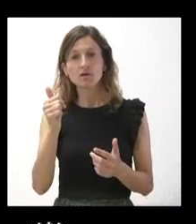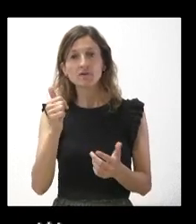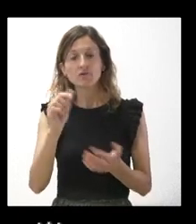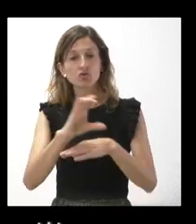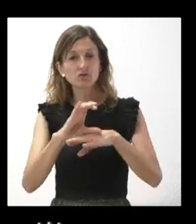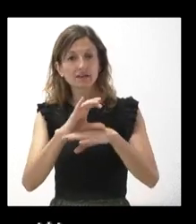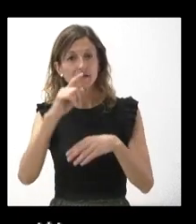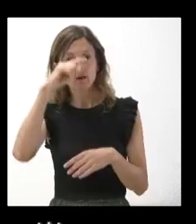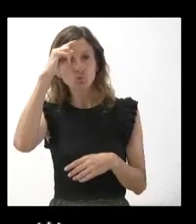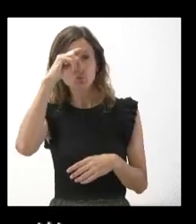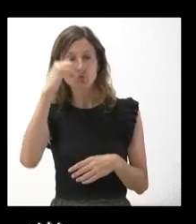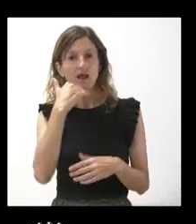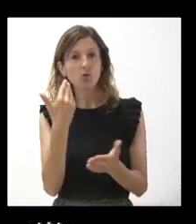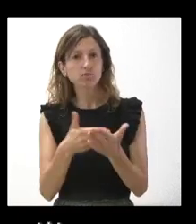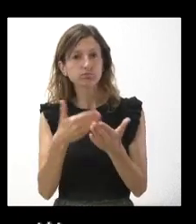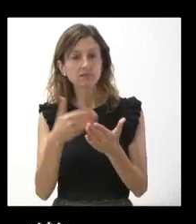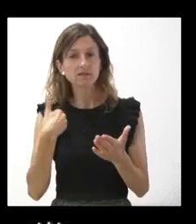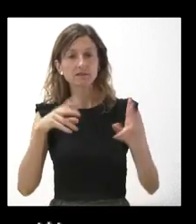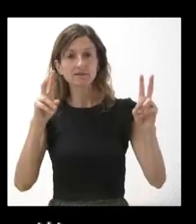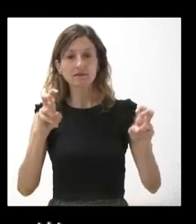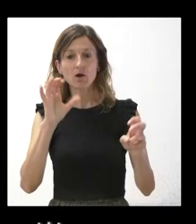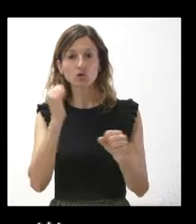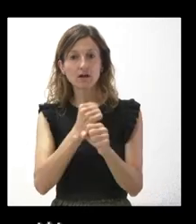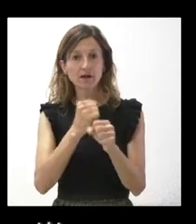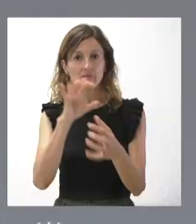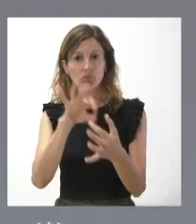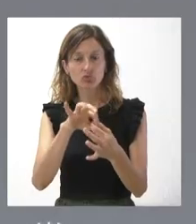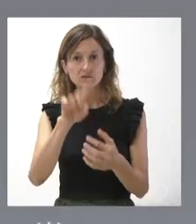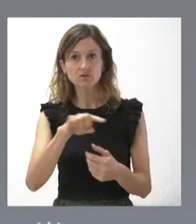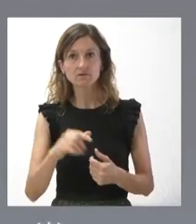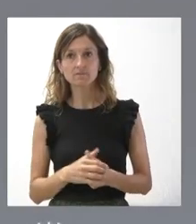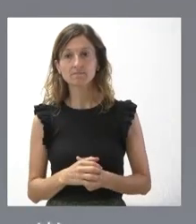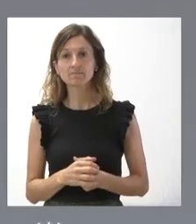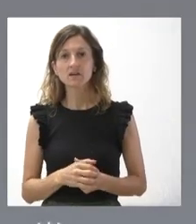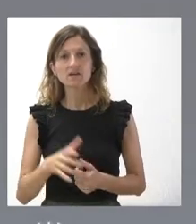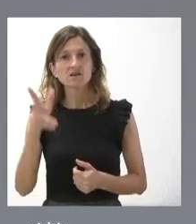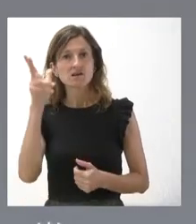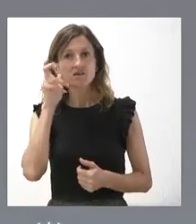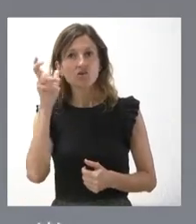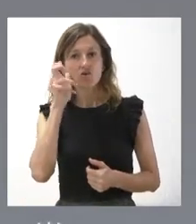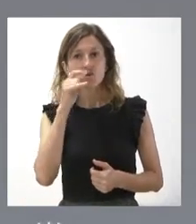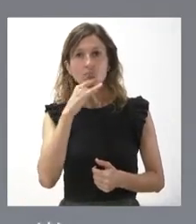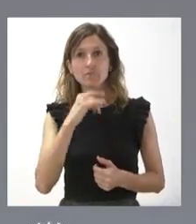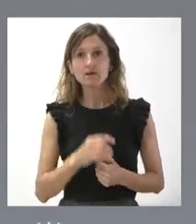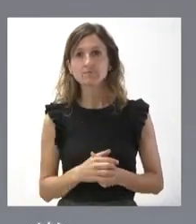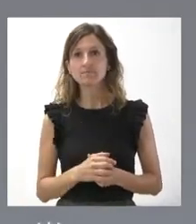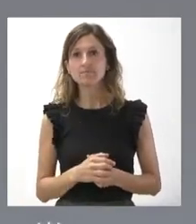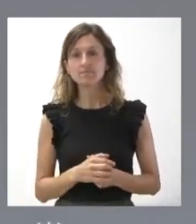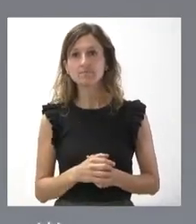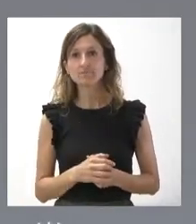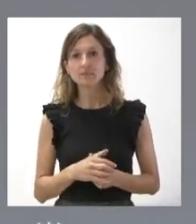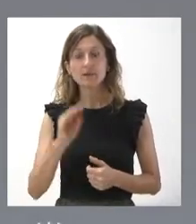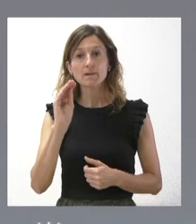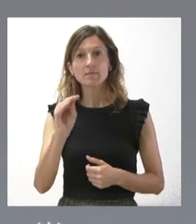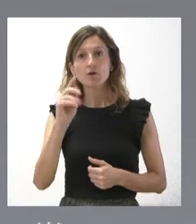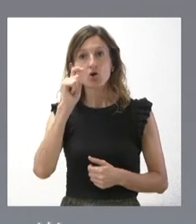Consejería de Cultura tiene constancia de esto, si se está trabajando en algo. Le sigo escuchando muy mal. Sé que pregunta por el Observatorio de